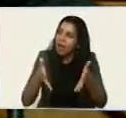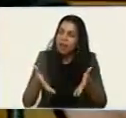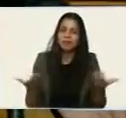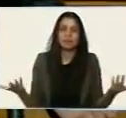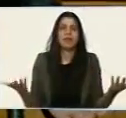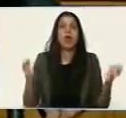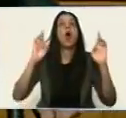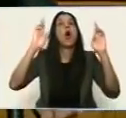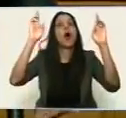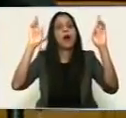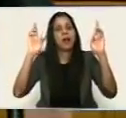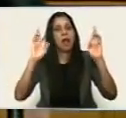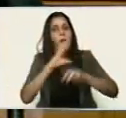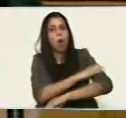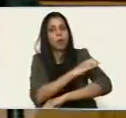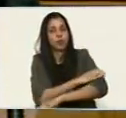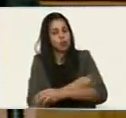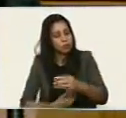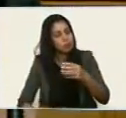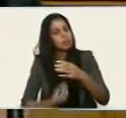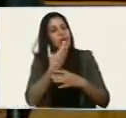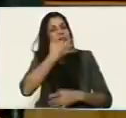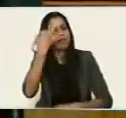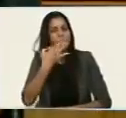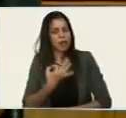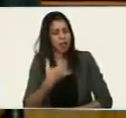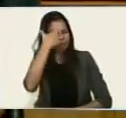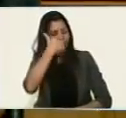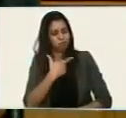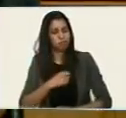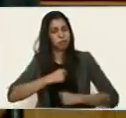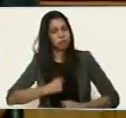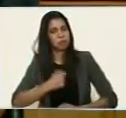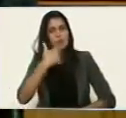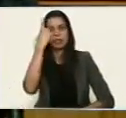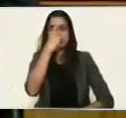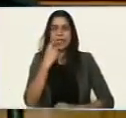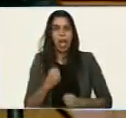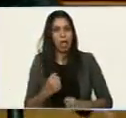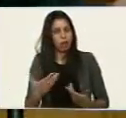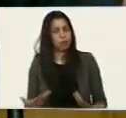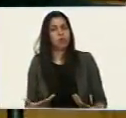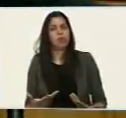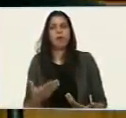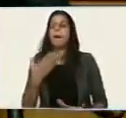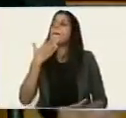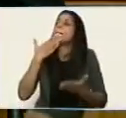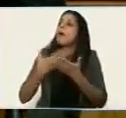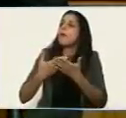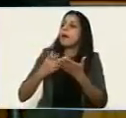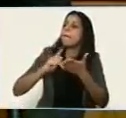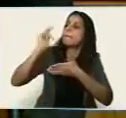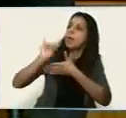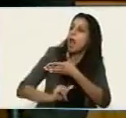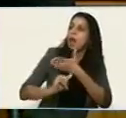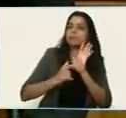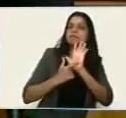Ojalá surgiera una oposición verdadera que sea capaz, bueno, de hacerle propuestas a este país.